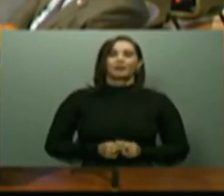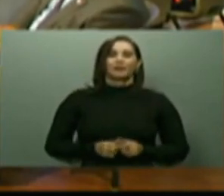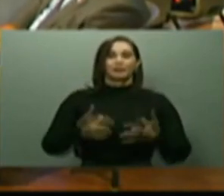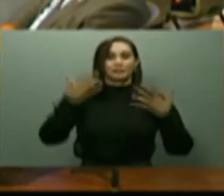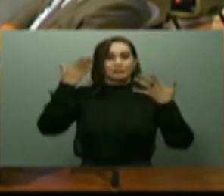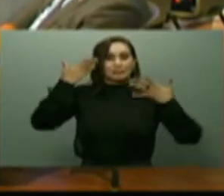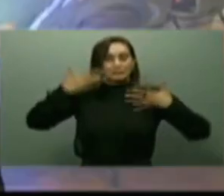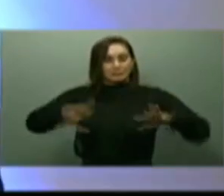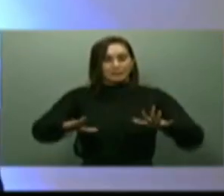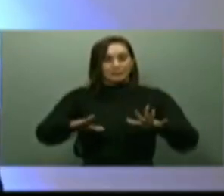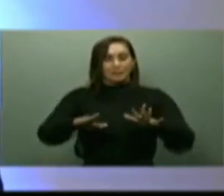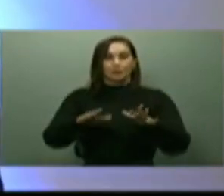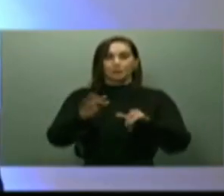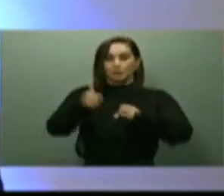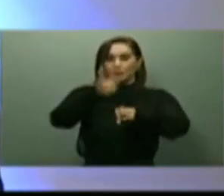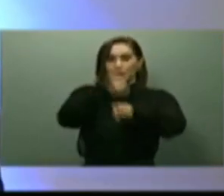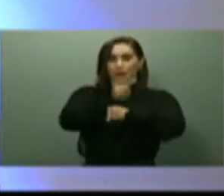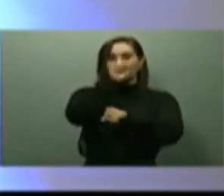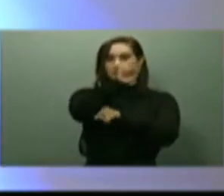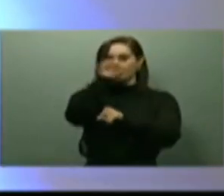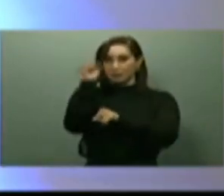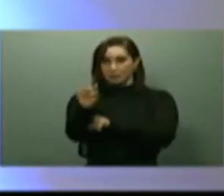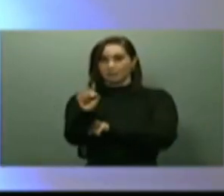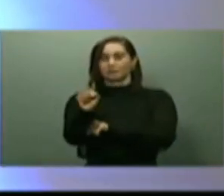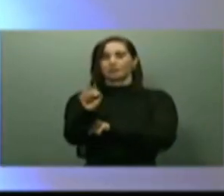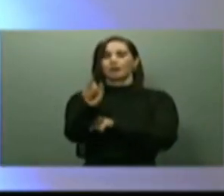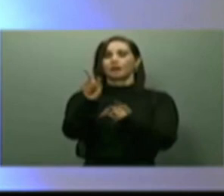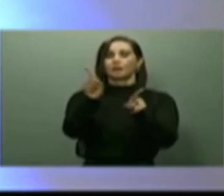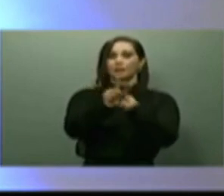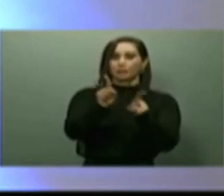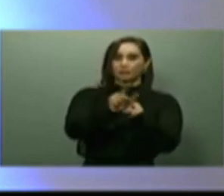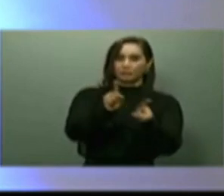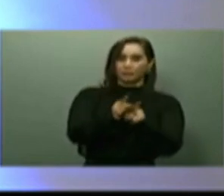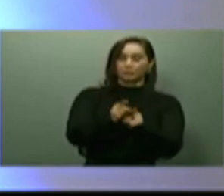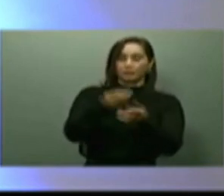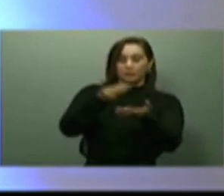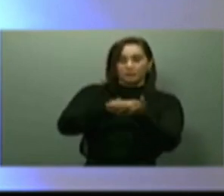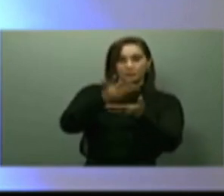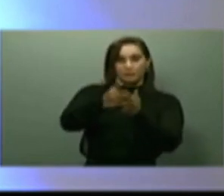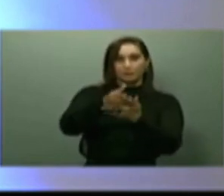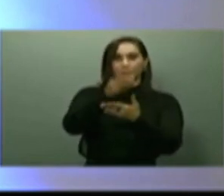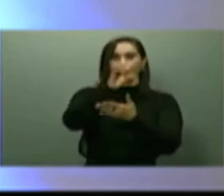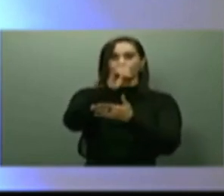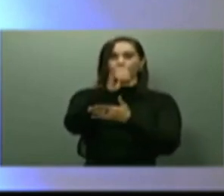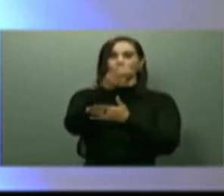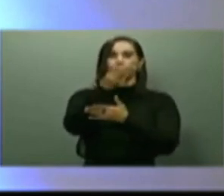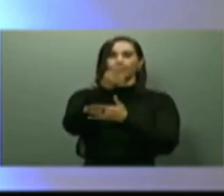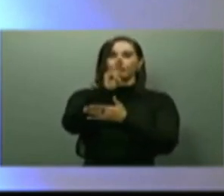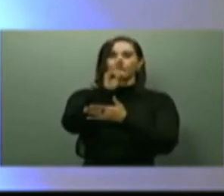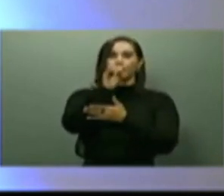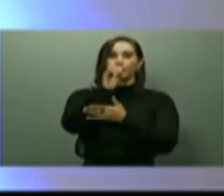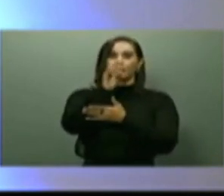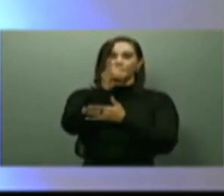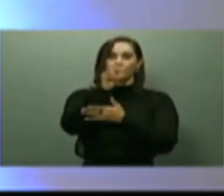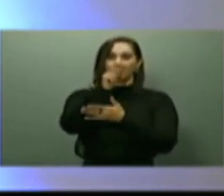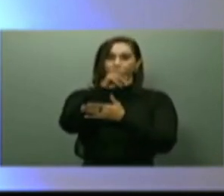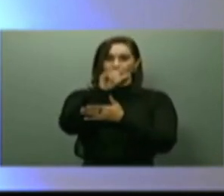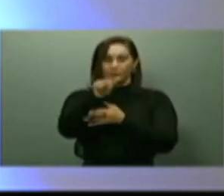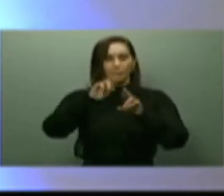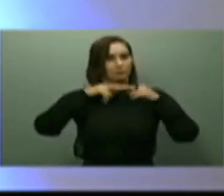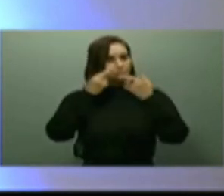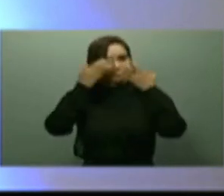De inmediata estamos aplicando SENASA, estamos aplicando incentivos en la Dirección General de Aduanas, que se reunieron